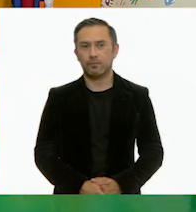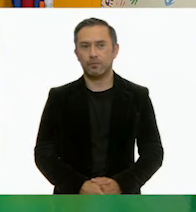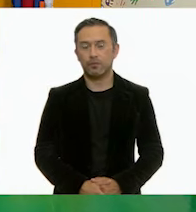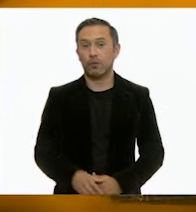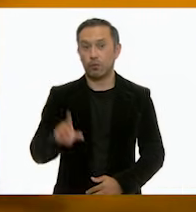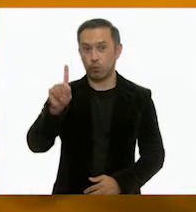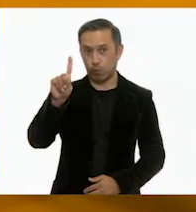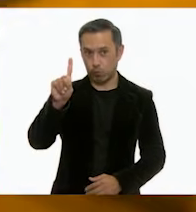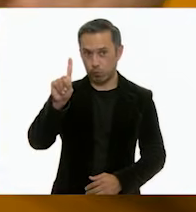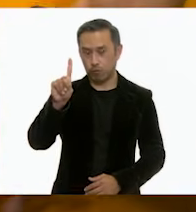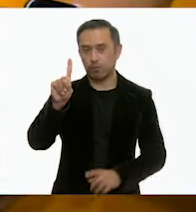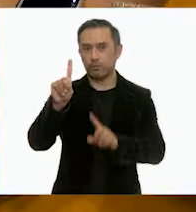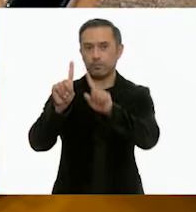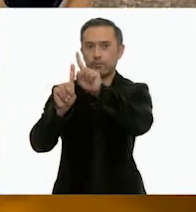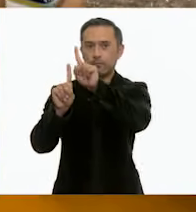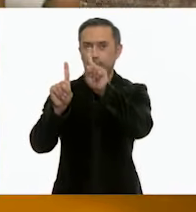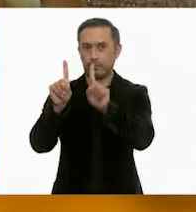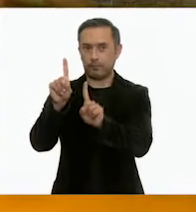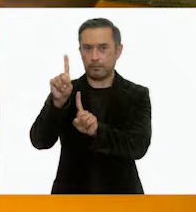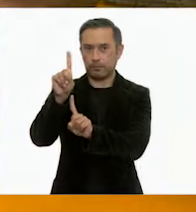Uno.